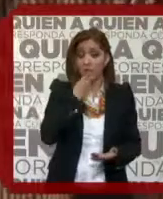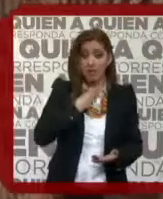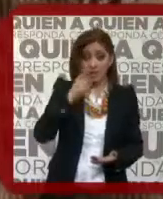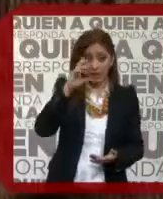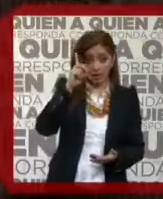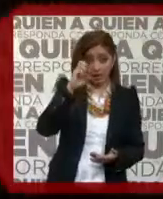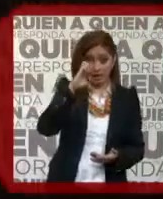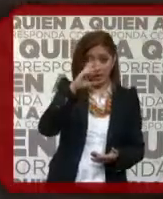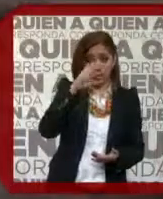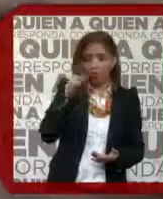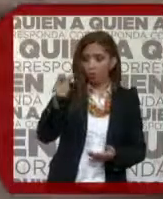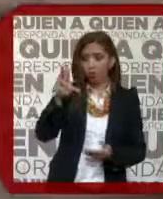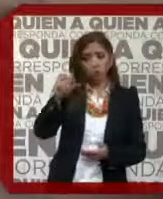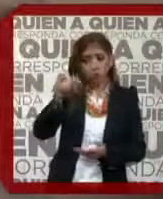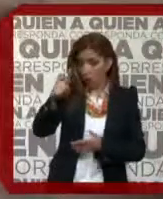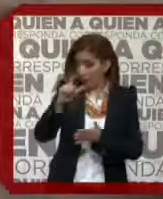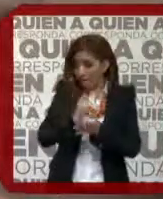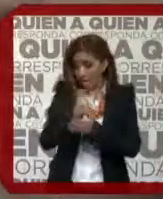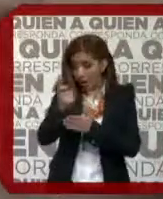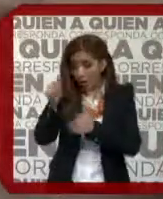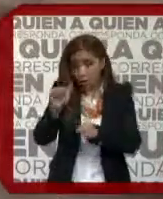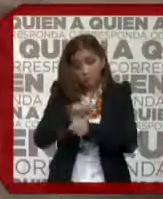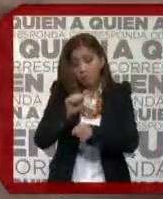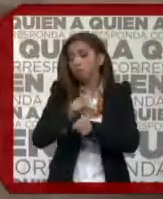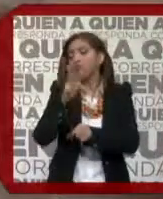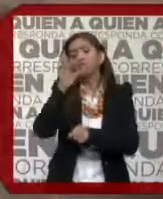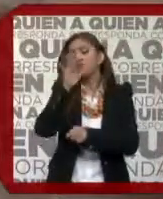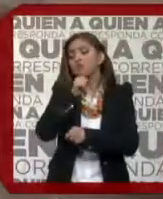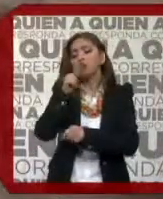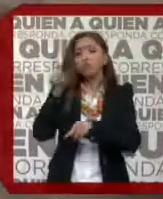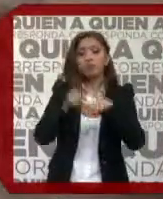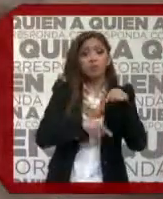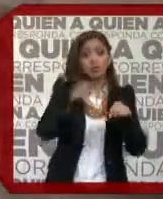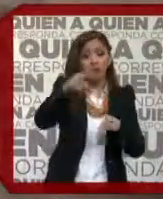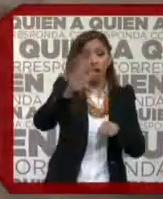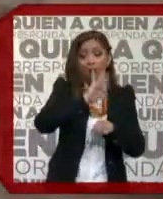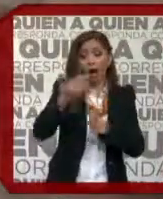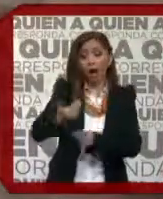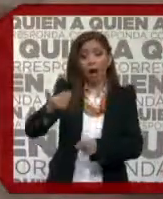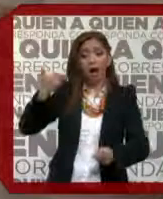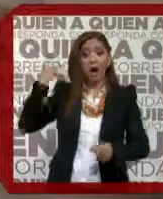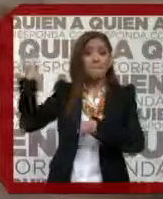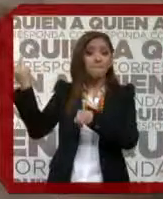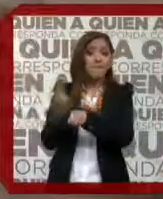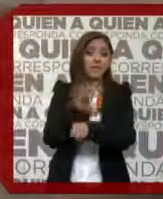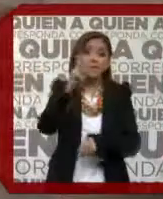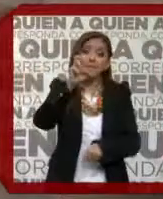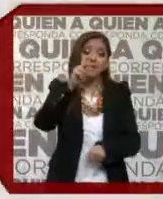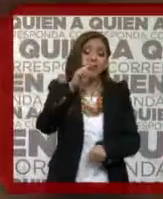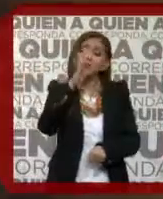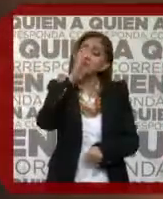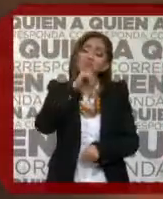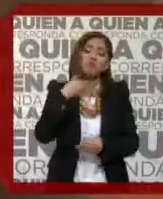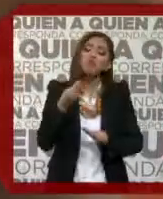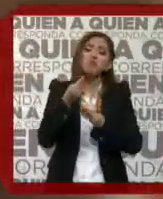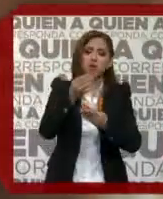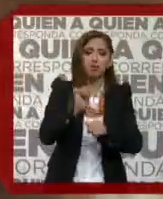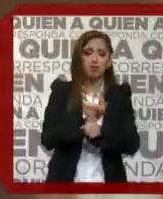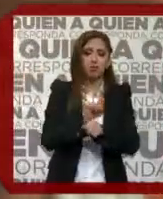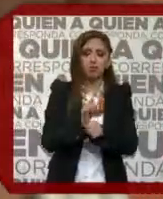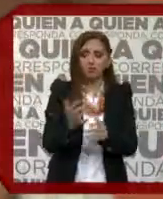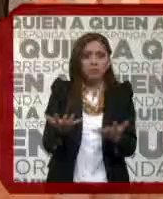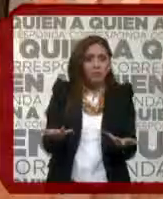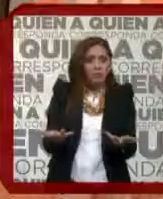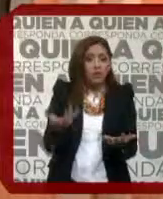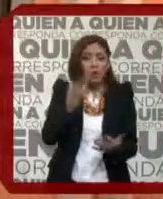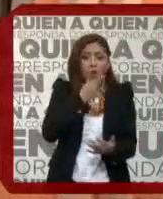pagas. Como no eres candidato, porque ya se te pasó la verificación, pues no te puedo entregar tu coche. Roberto comenta que tendría